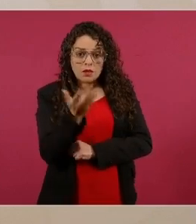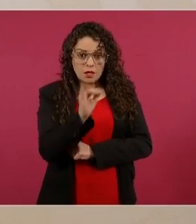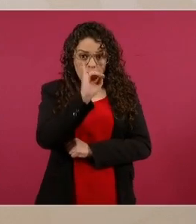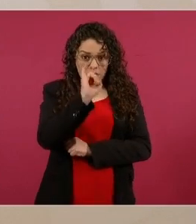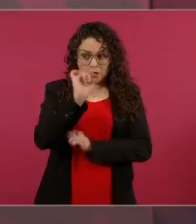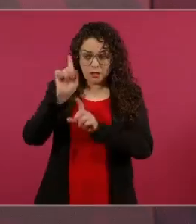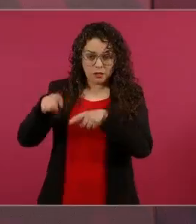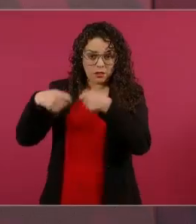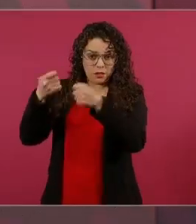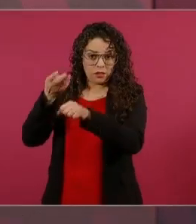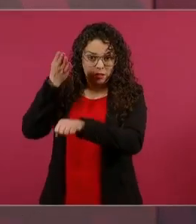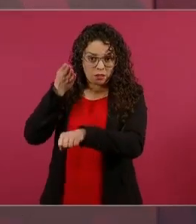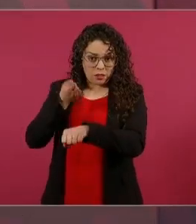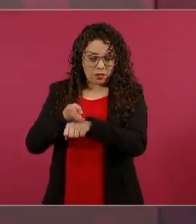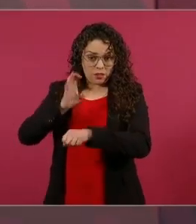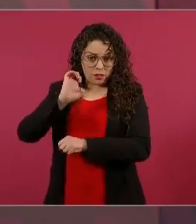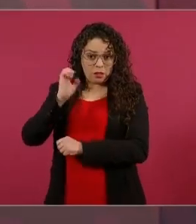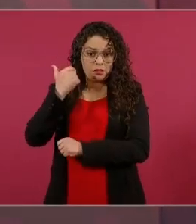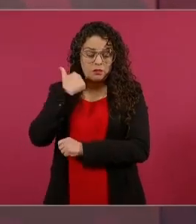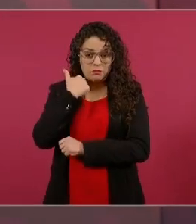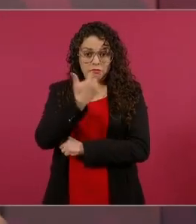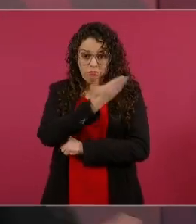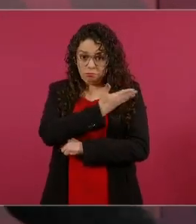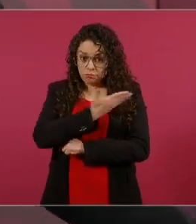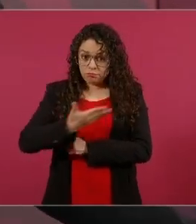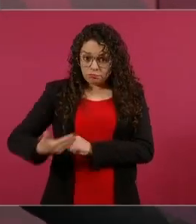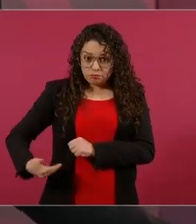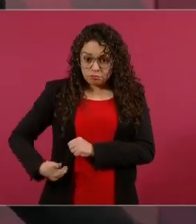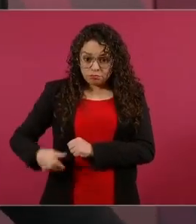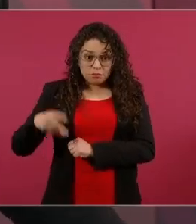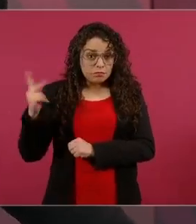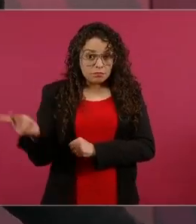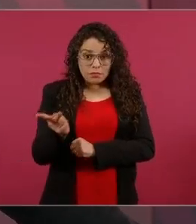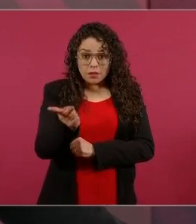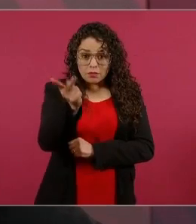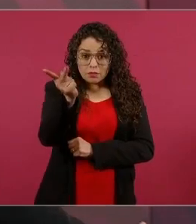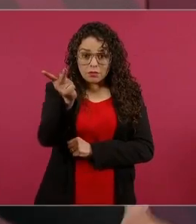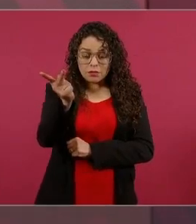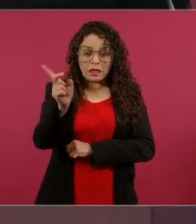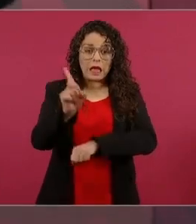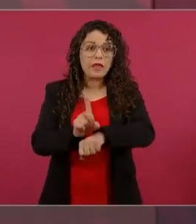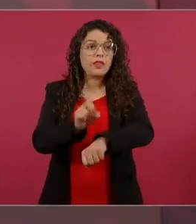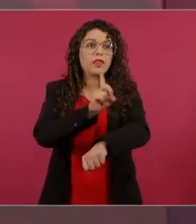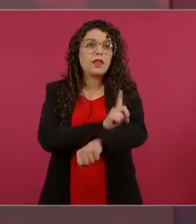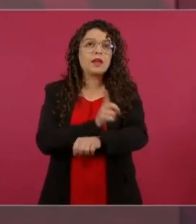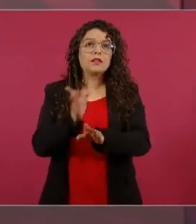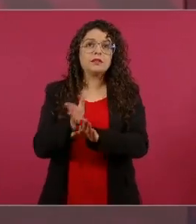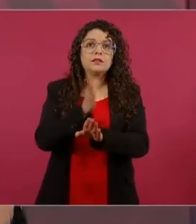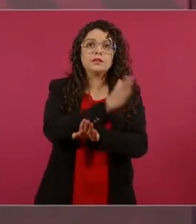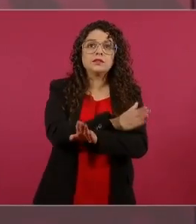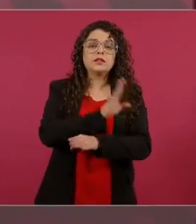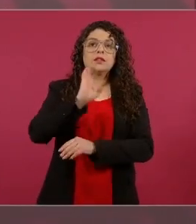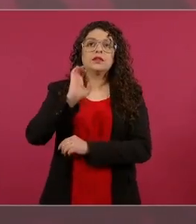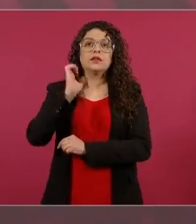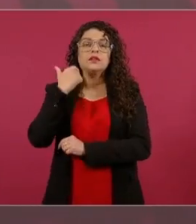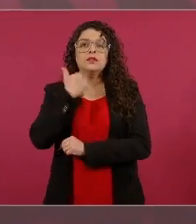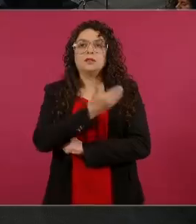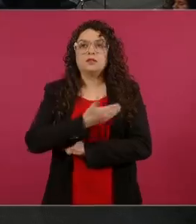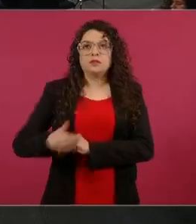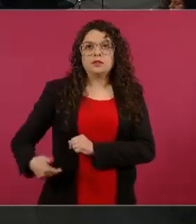que se enjuiciar desde Salinas hasta